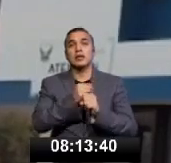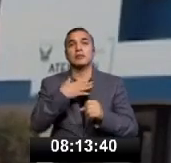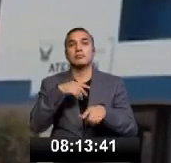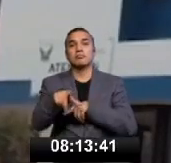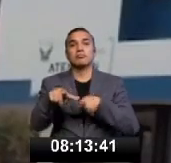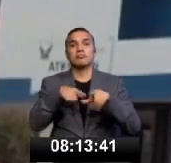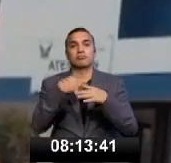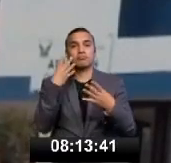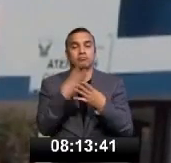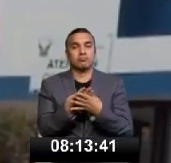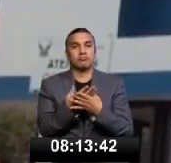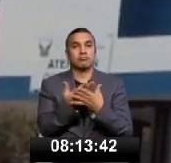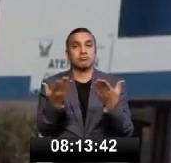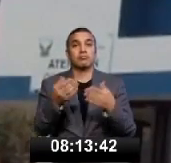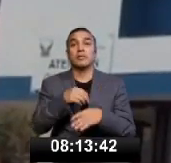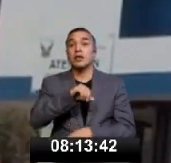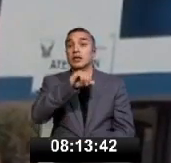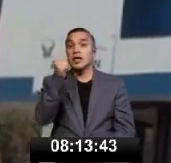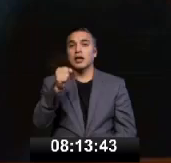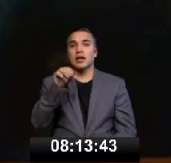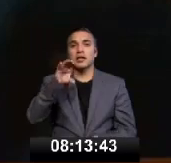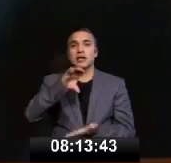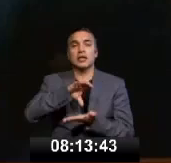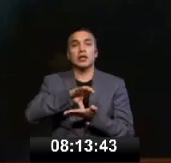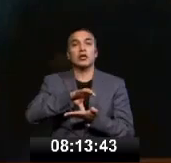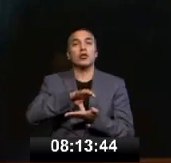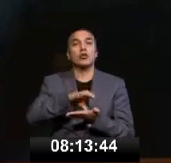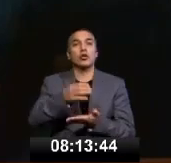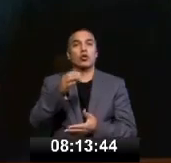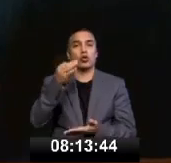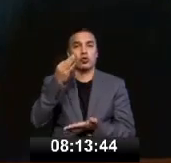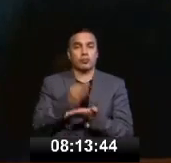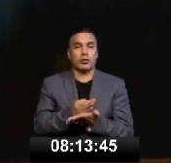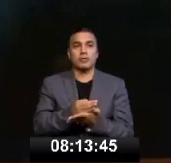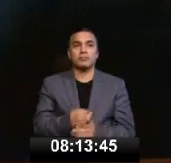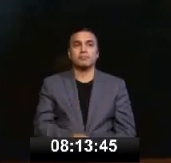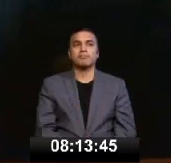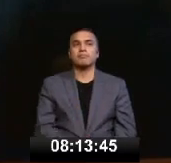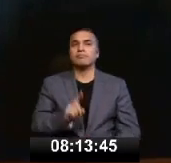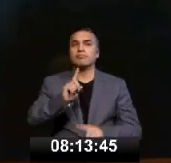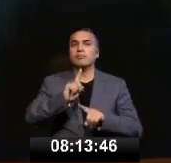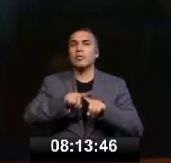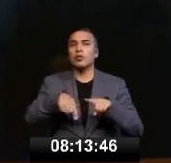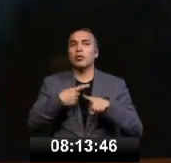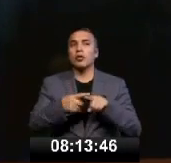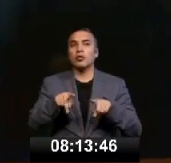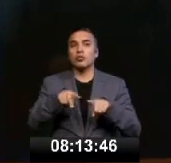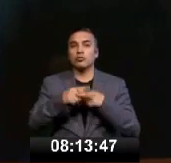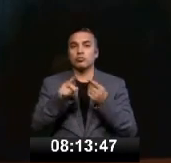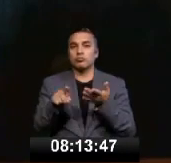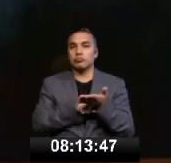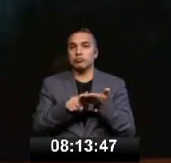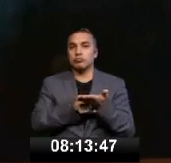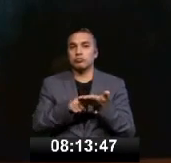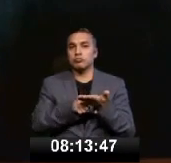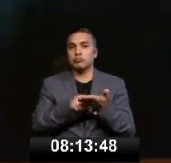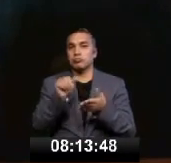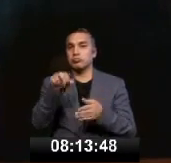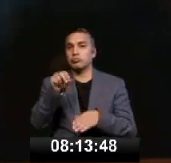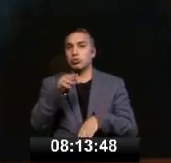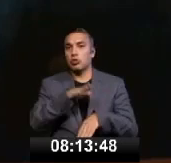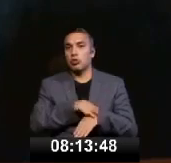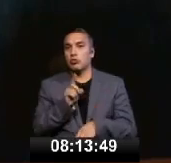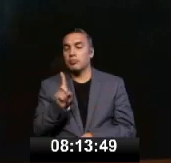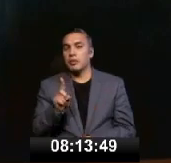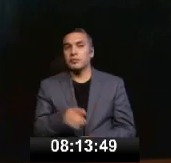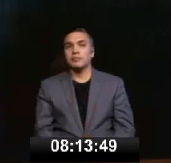de Rehabilitación Social Sierra Centro de Cotopaxi. Hasta que se efectúe la audiencia de calificación de flagrancia y